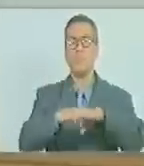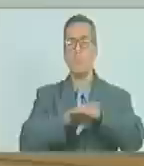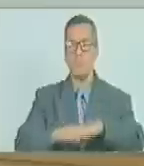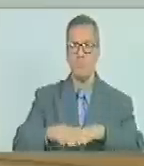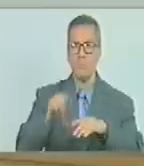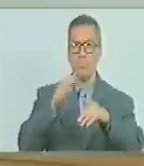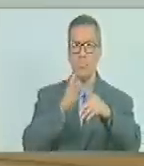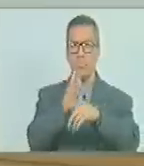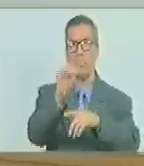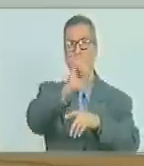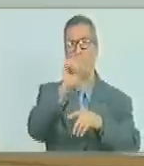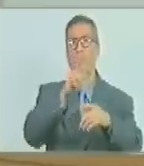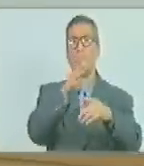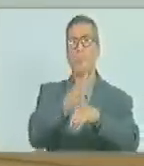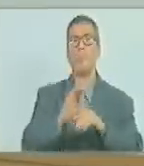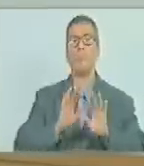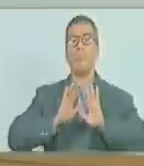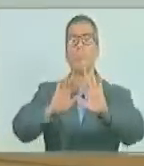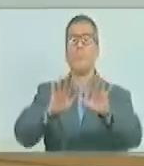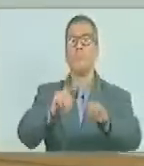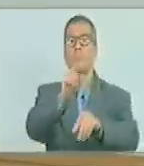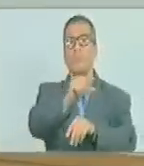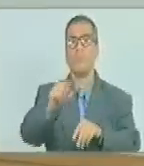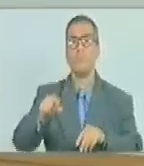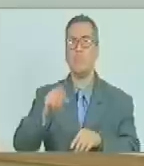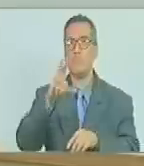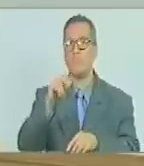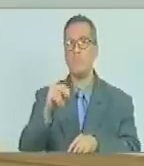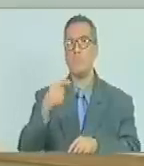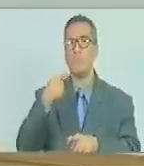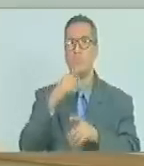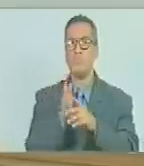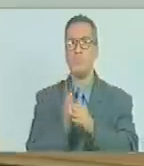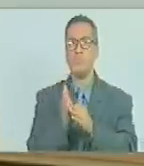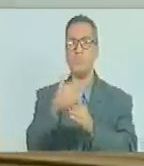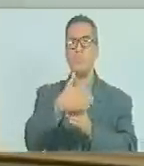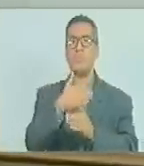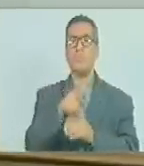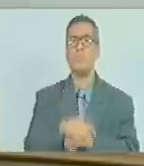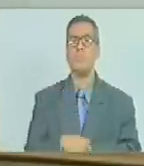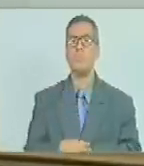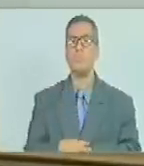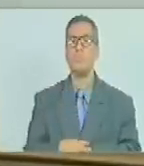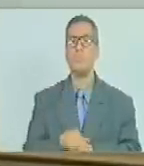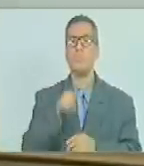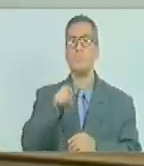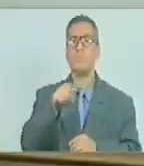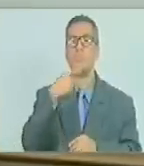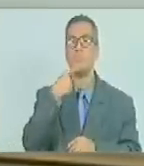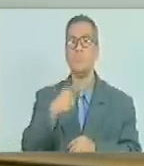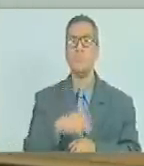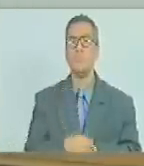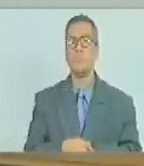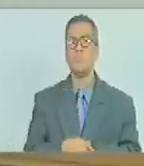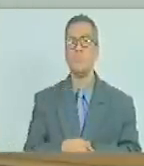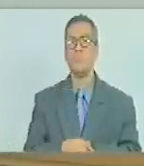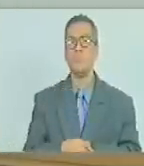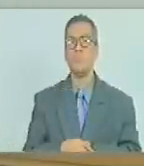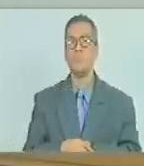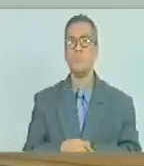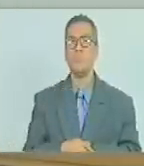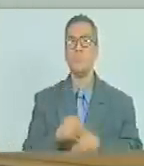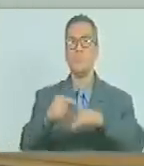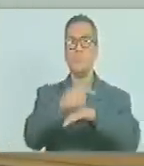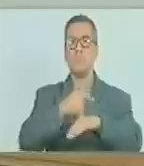está confesando que empujó a una persona en una esquina. Está confesando que